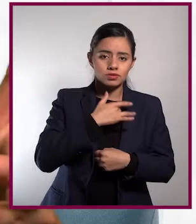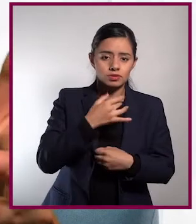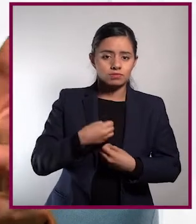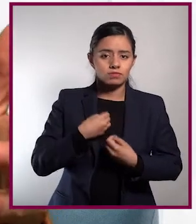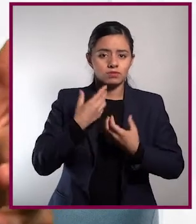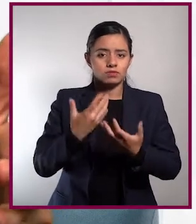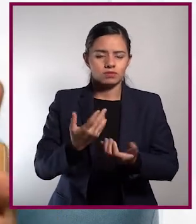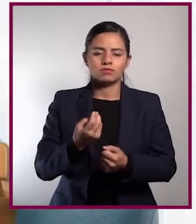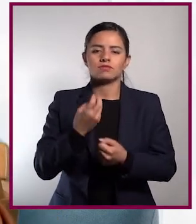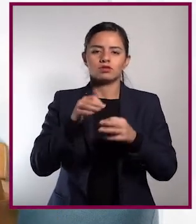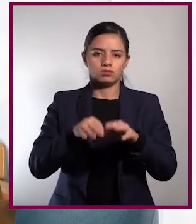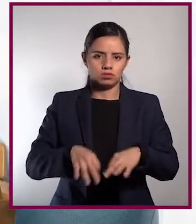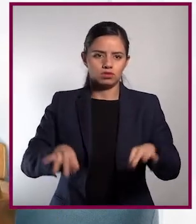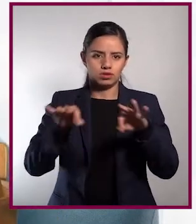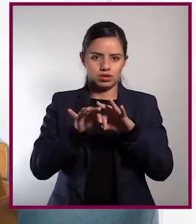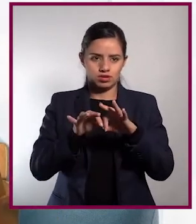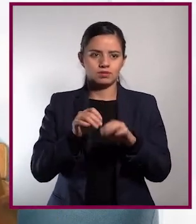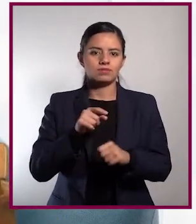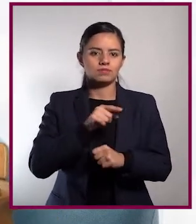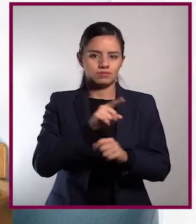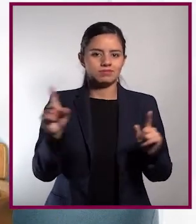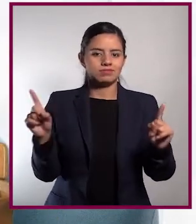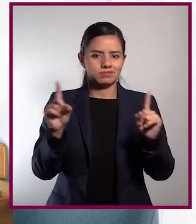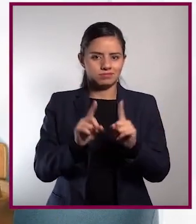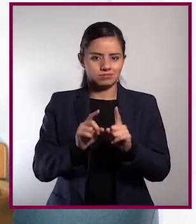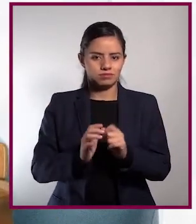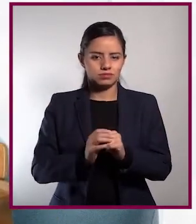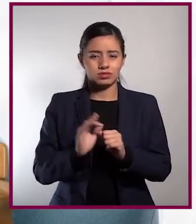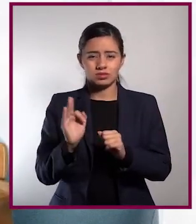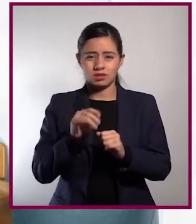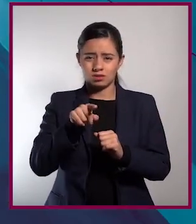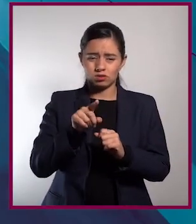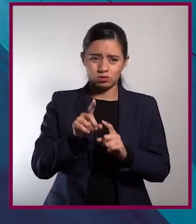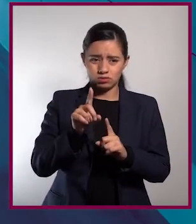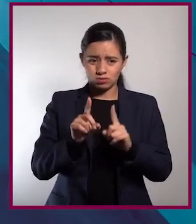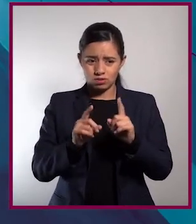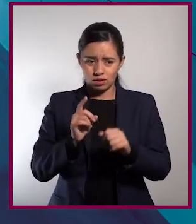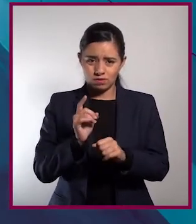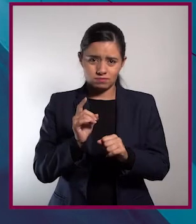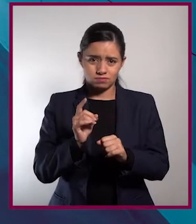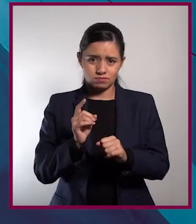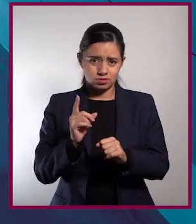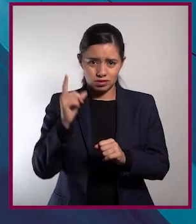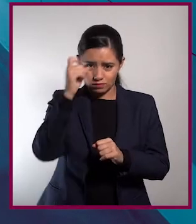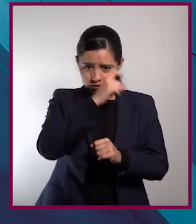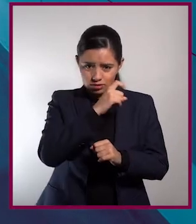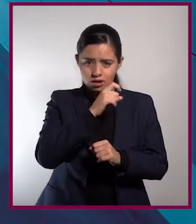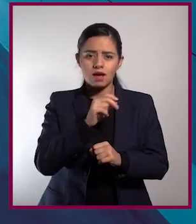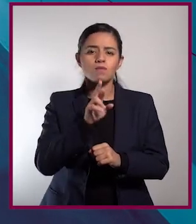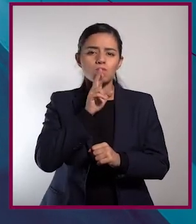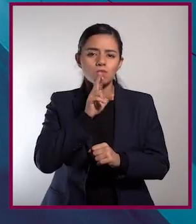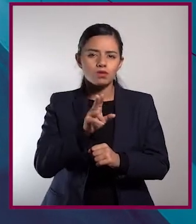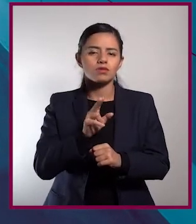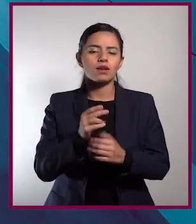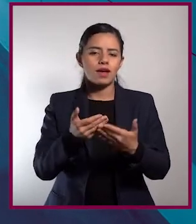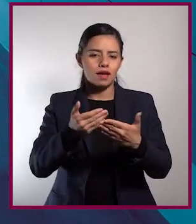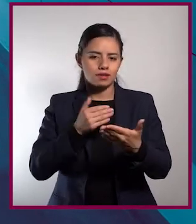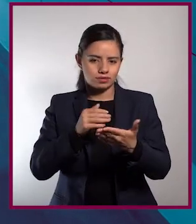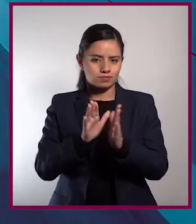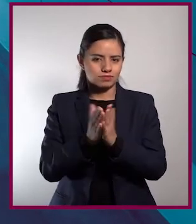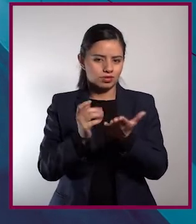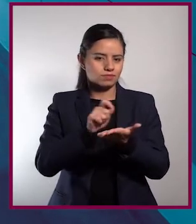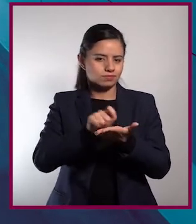Expresar nuestras emociones y sentimientos también es importante en una consulta médica. Si te cuesta un poco de trabajo decirlo, te recomendamos hacer